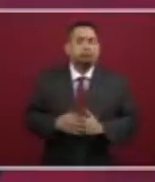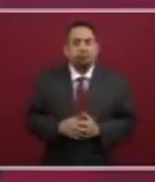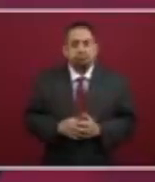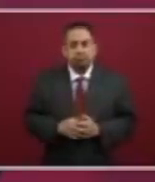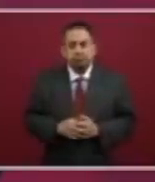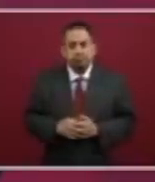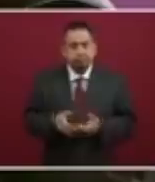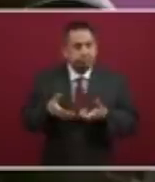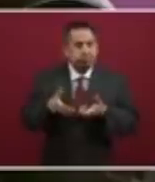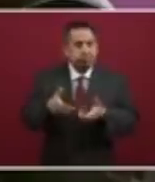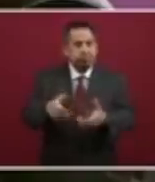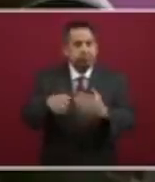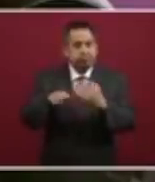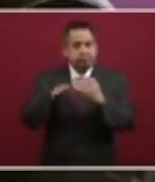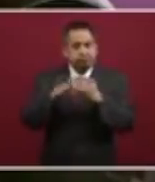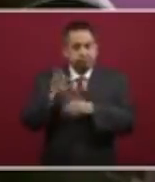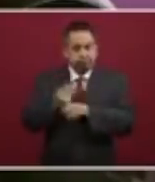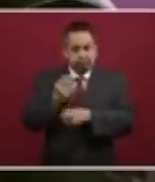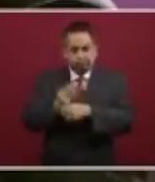caminos,